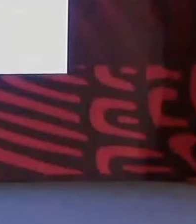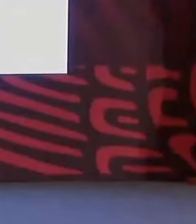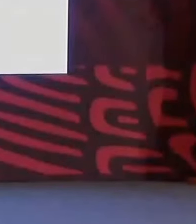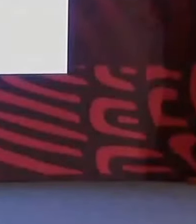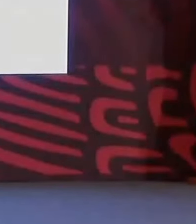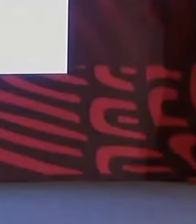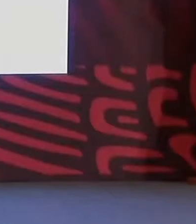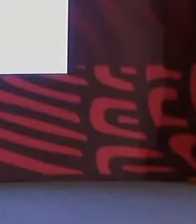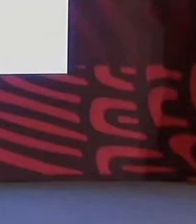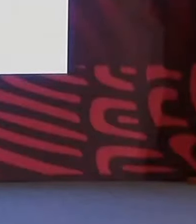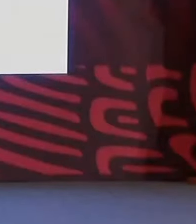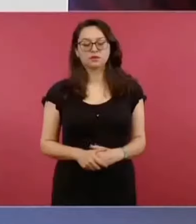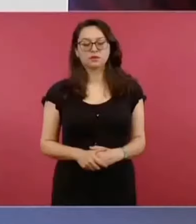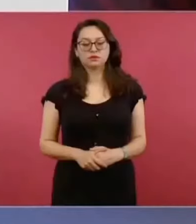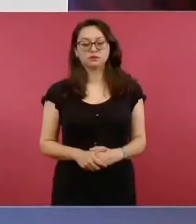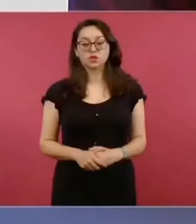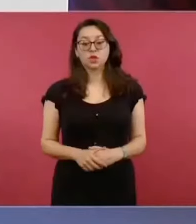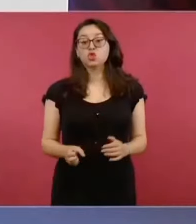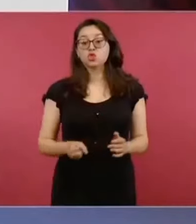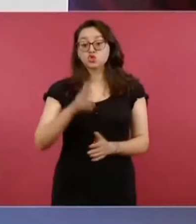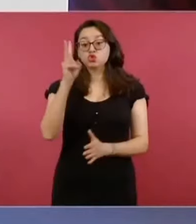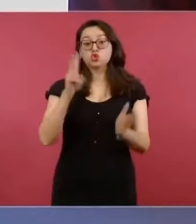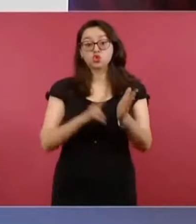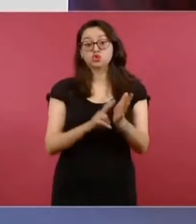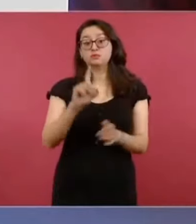el crudo